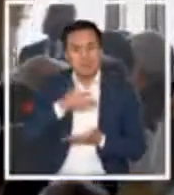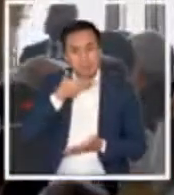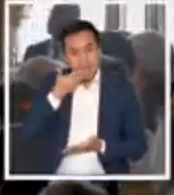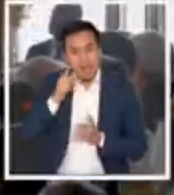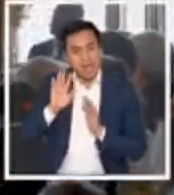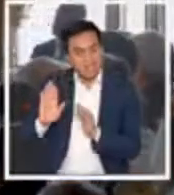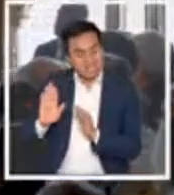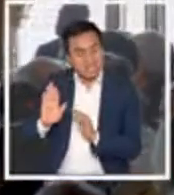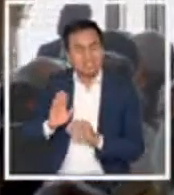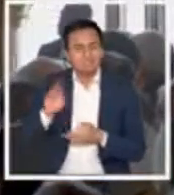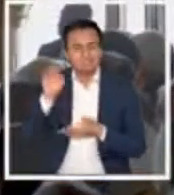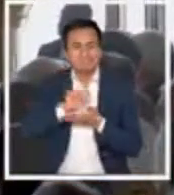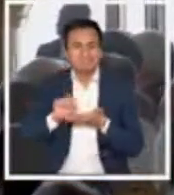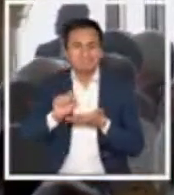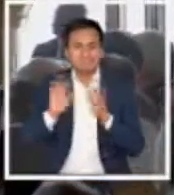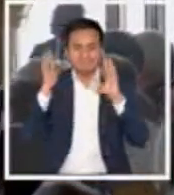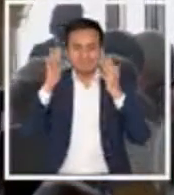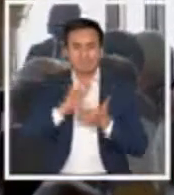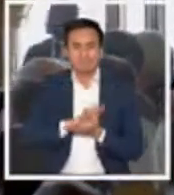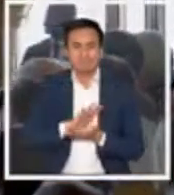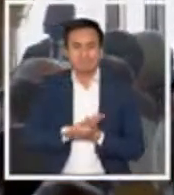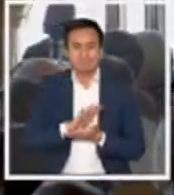palabras.